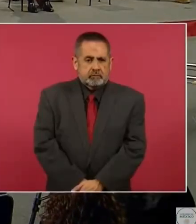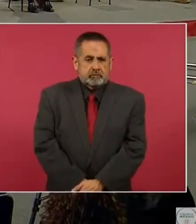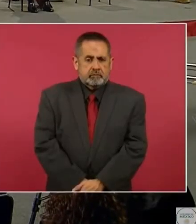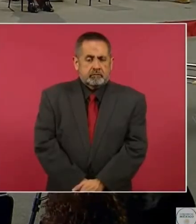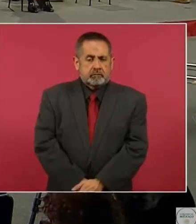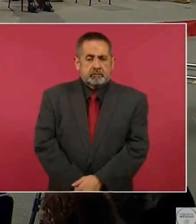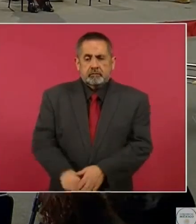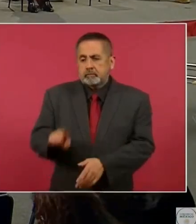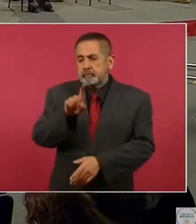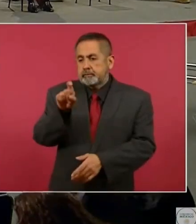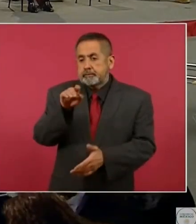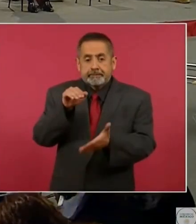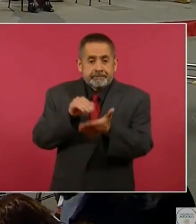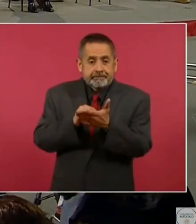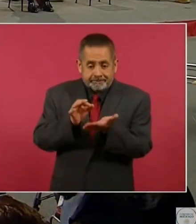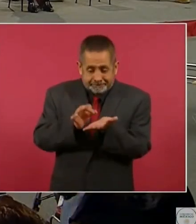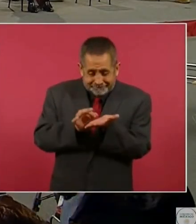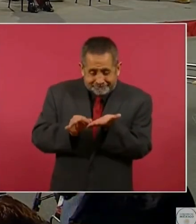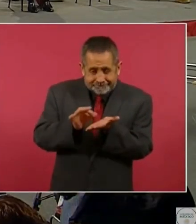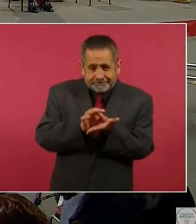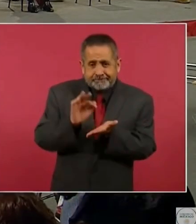pastillas de este